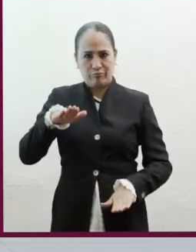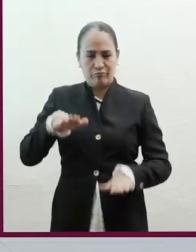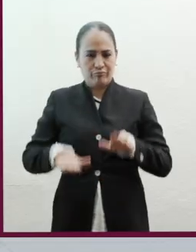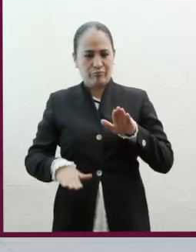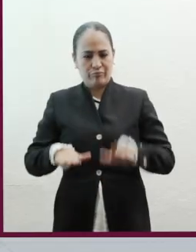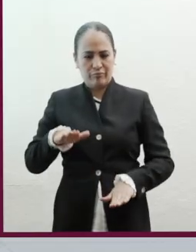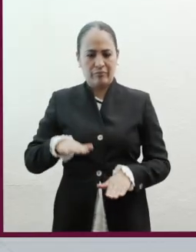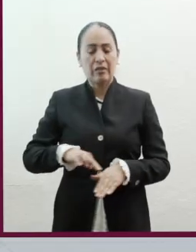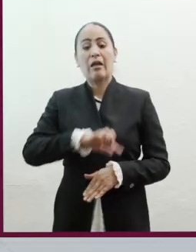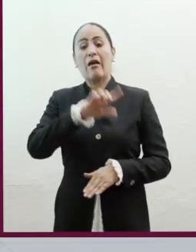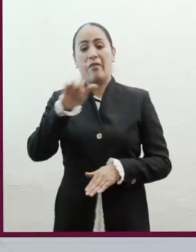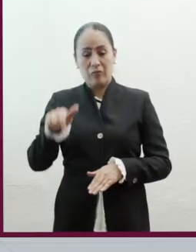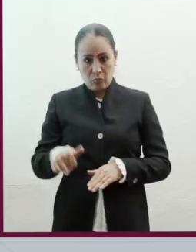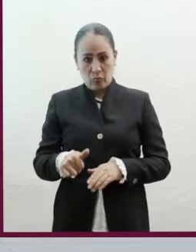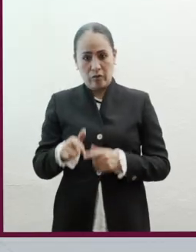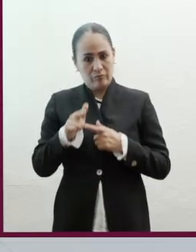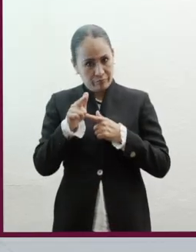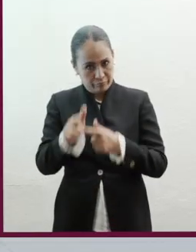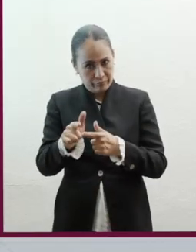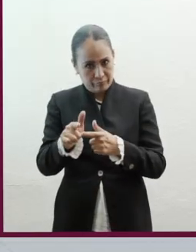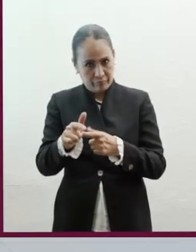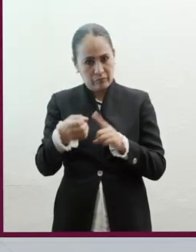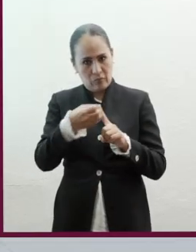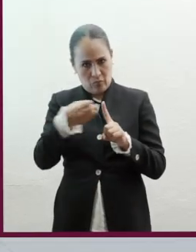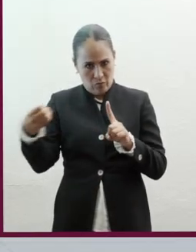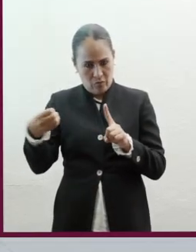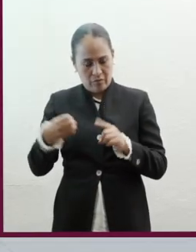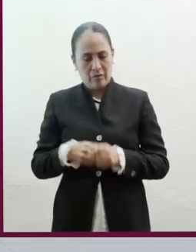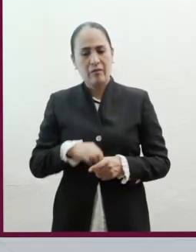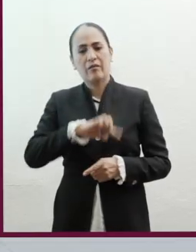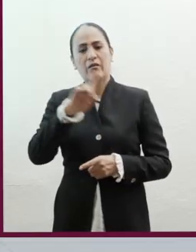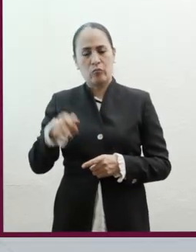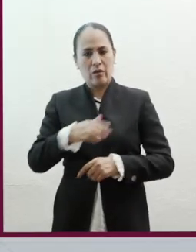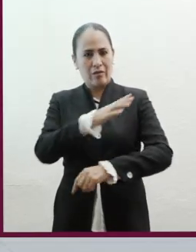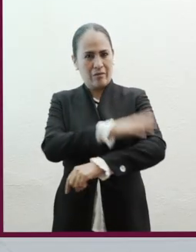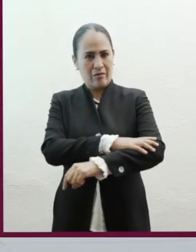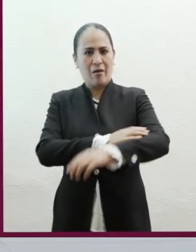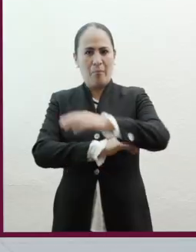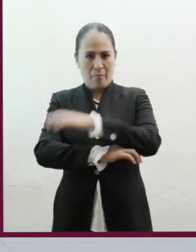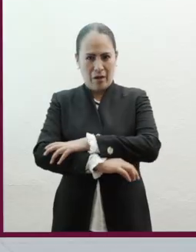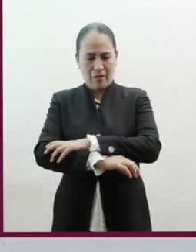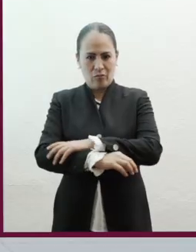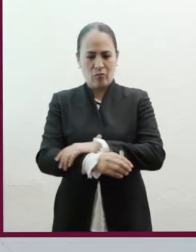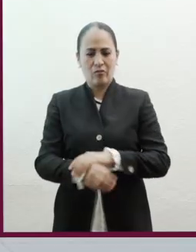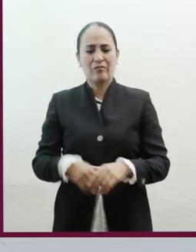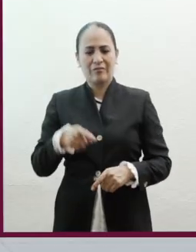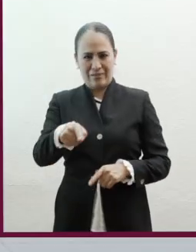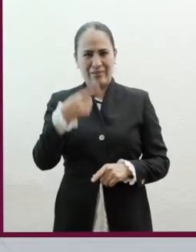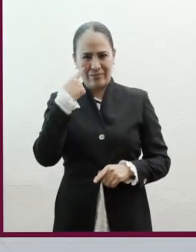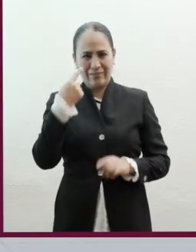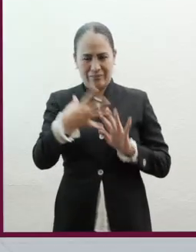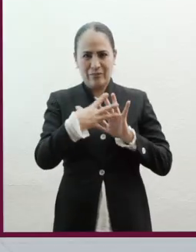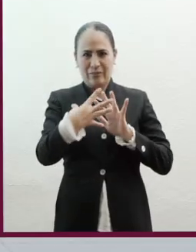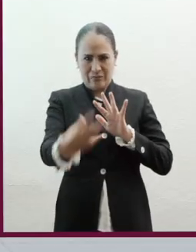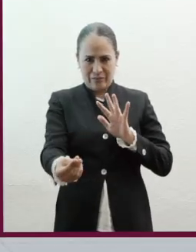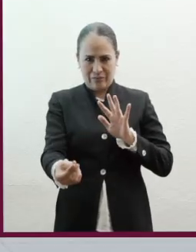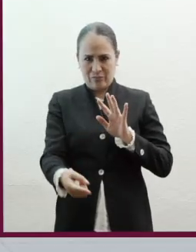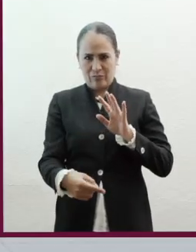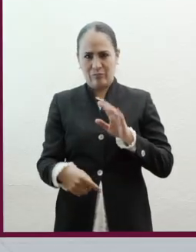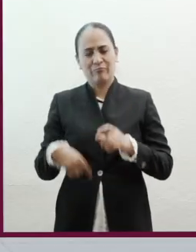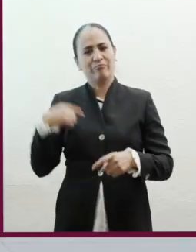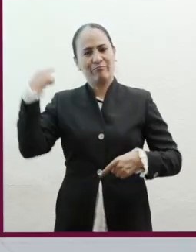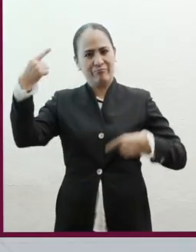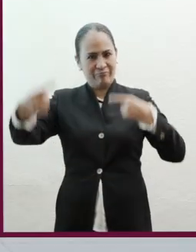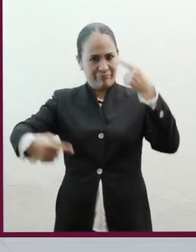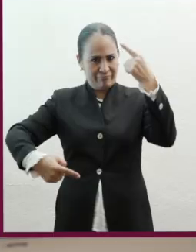Posterior a este movimiento, vamos a generar círculos controlados y bien formados.